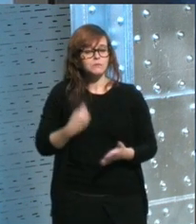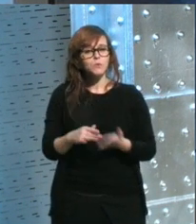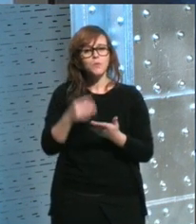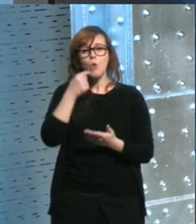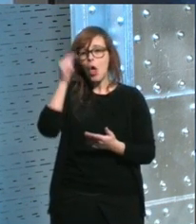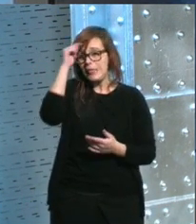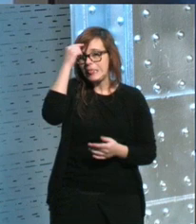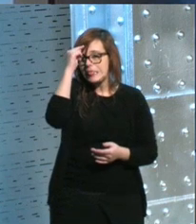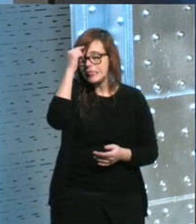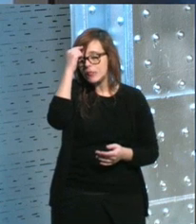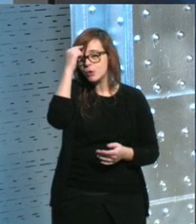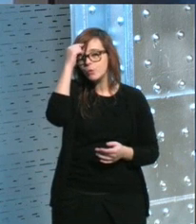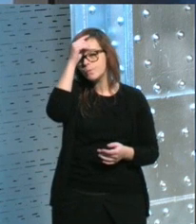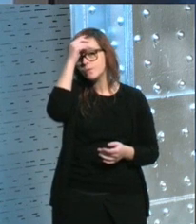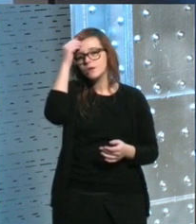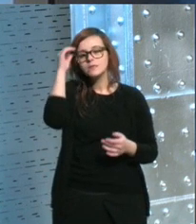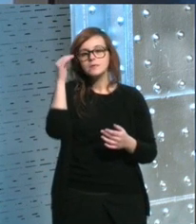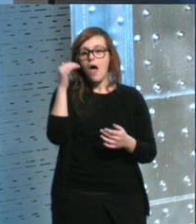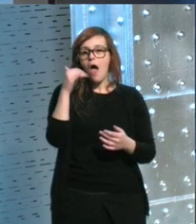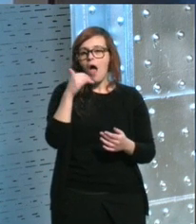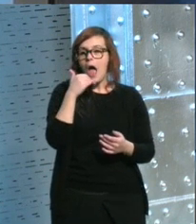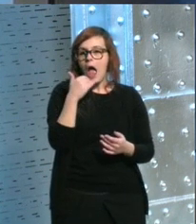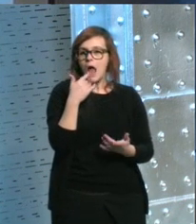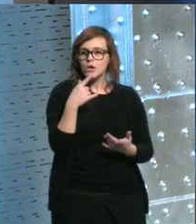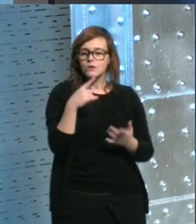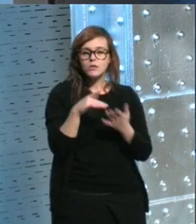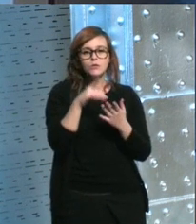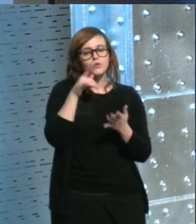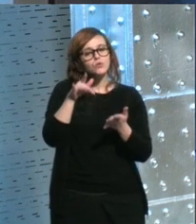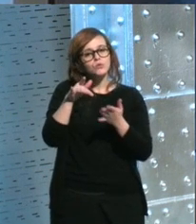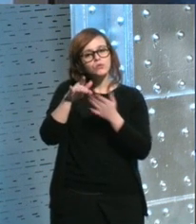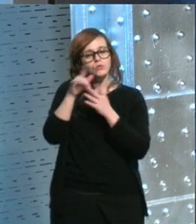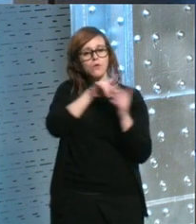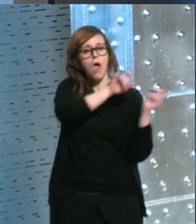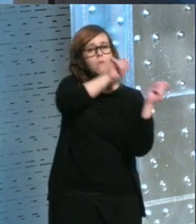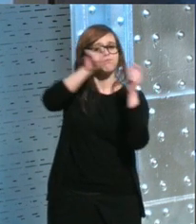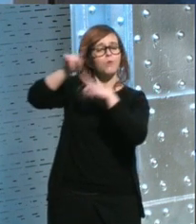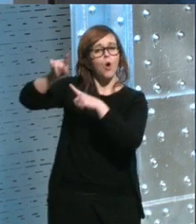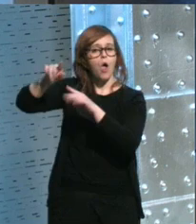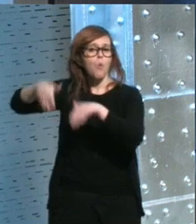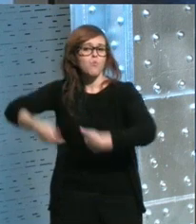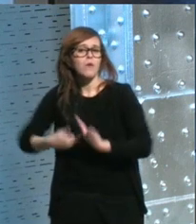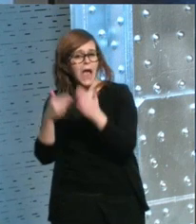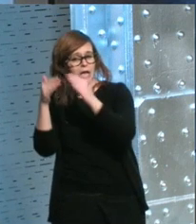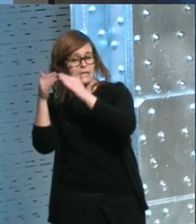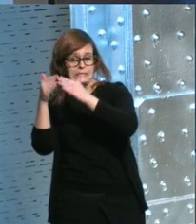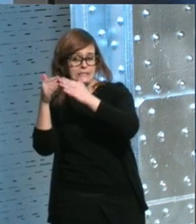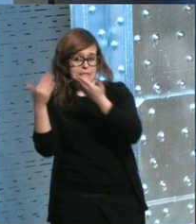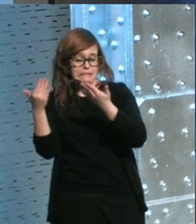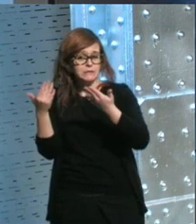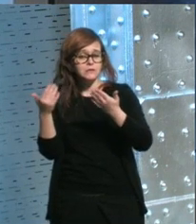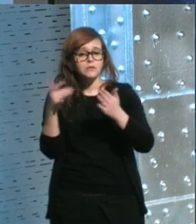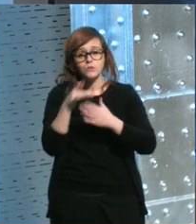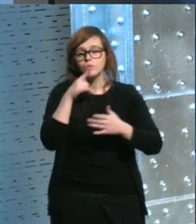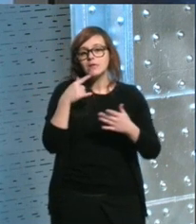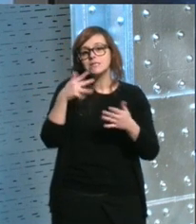hay una gran remigración de gente que vuelve a su tierra. Él es un caso de